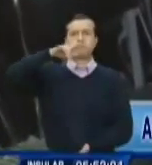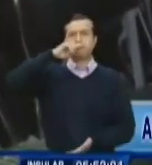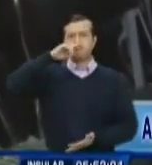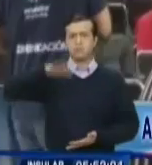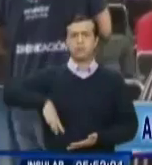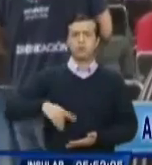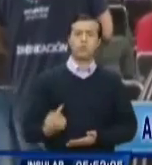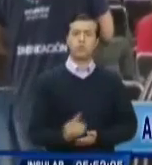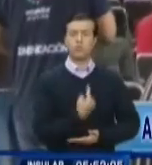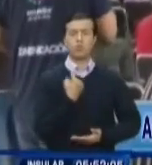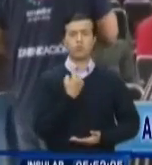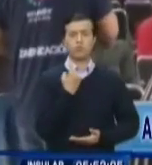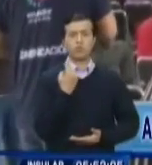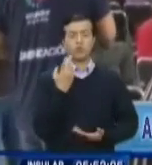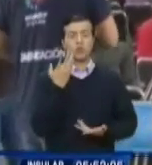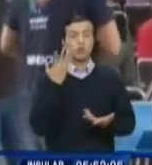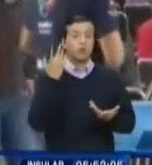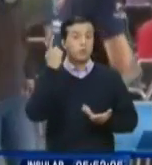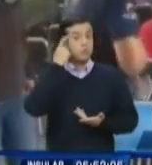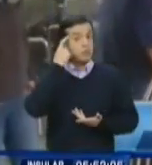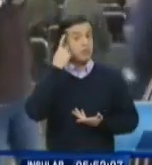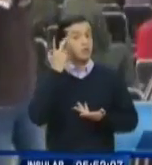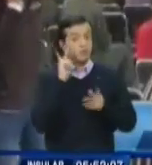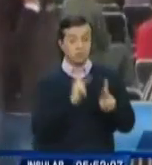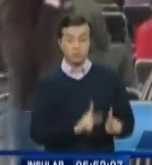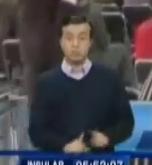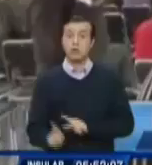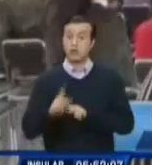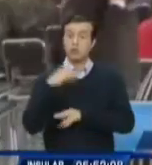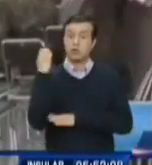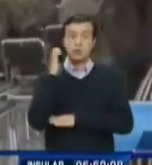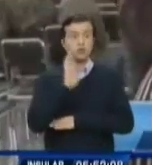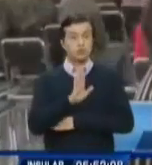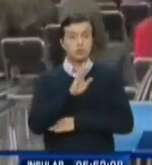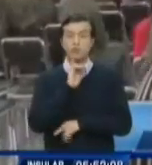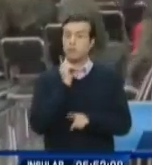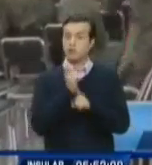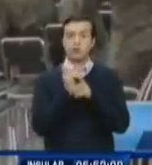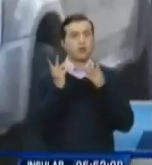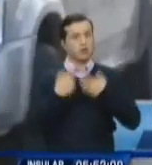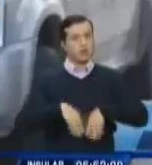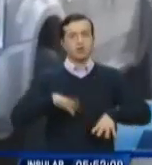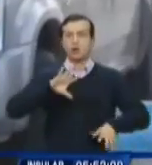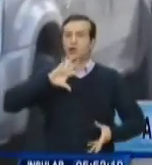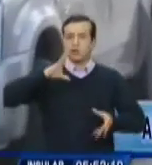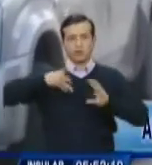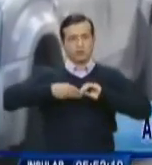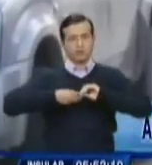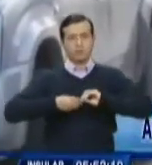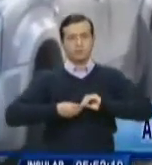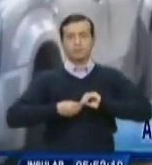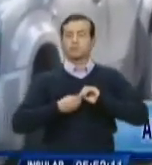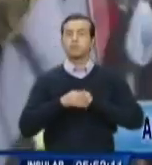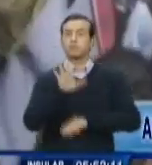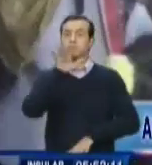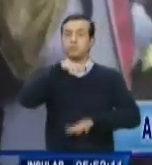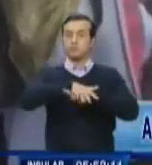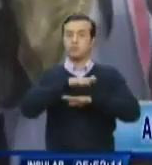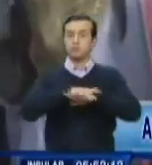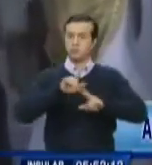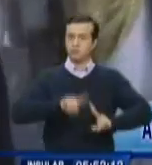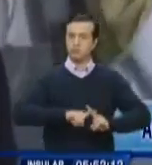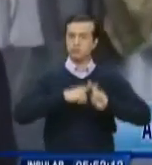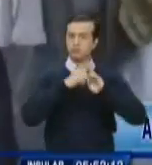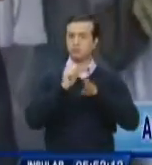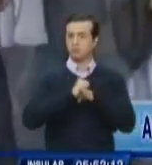sola unidad. Entonces parece que ya igual el plan de contingencia que ellos tienen también está acorde. Posteriormente a las 5 de la tarde se inició